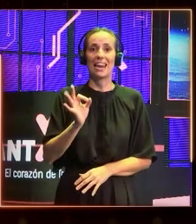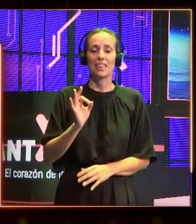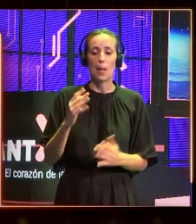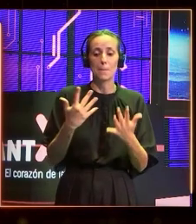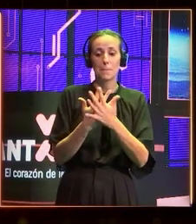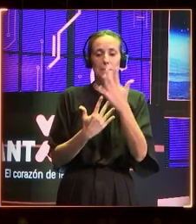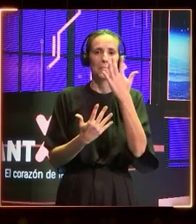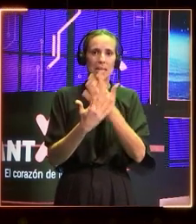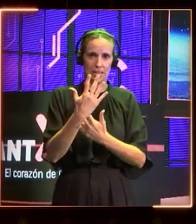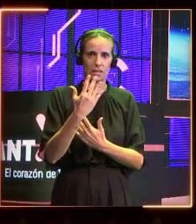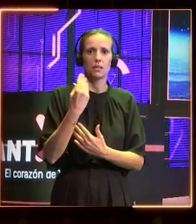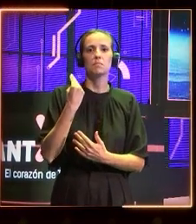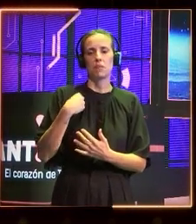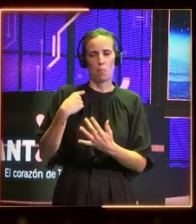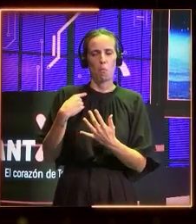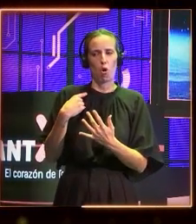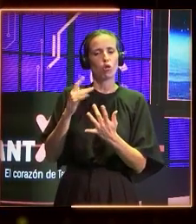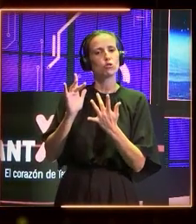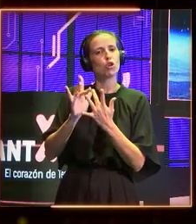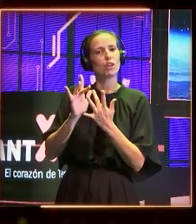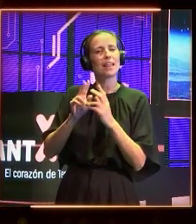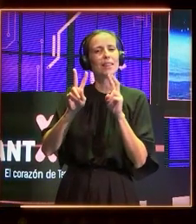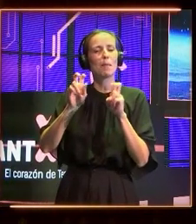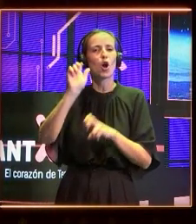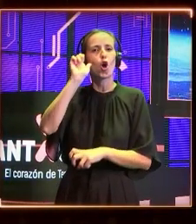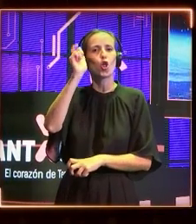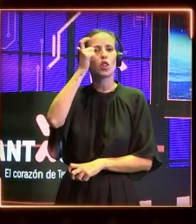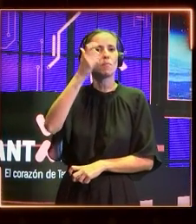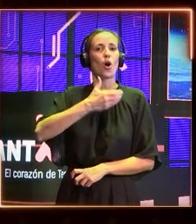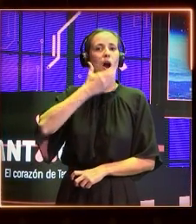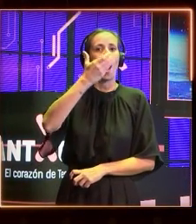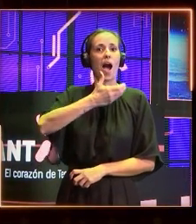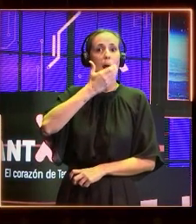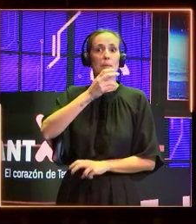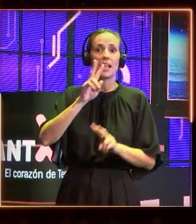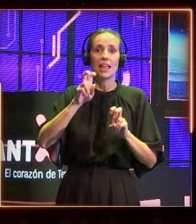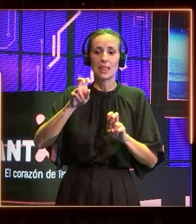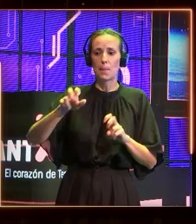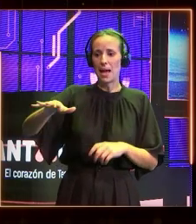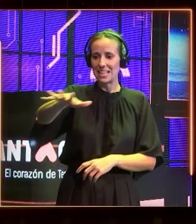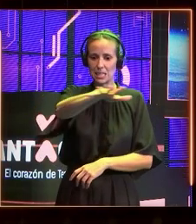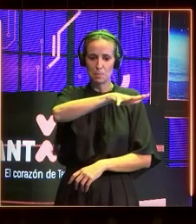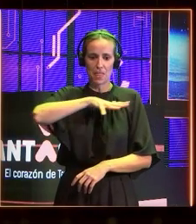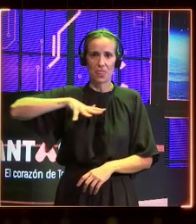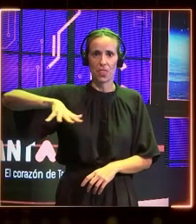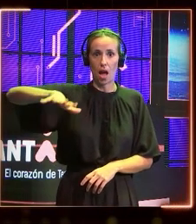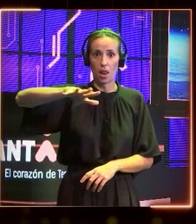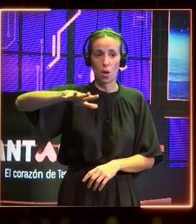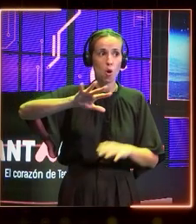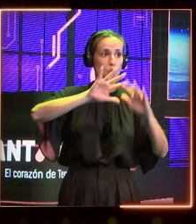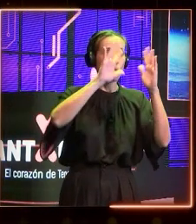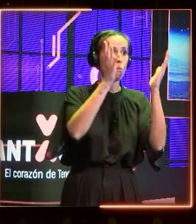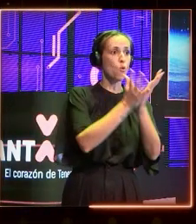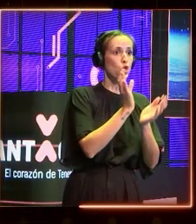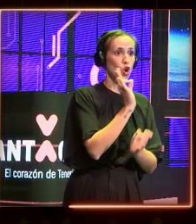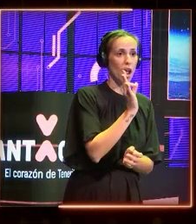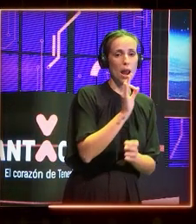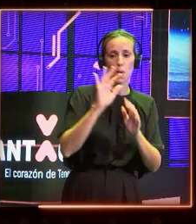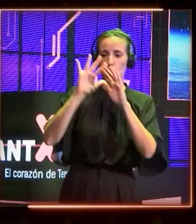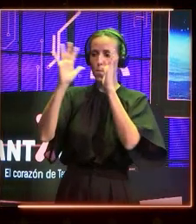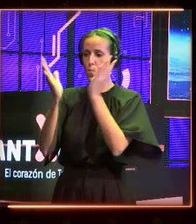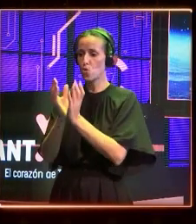que está conectado con ese con ese concepto de Apple de computación espacial donde básicamente el mundo real y el mundo virtual se